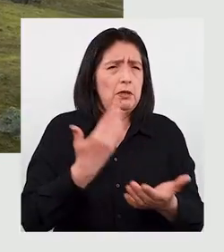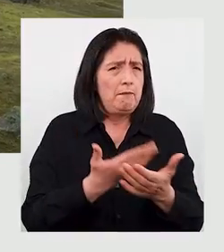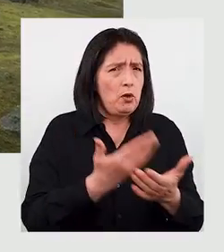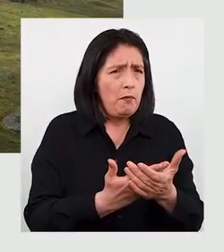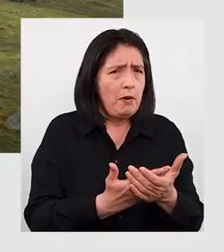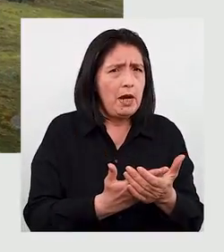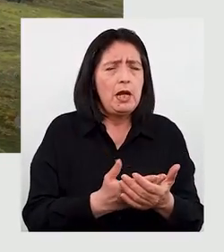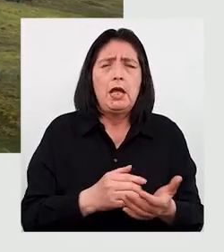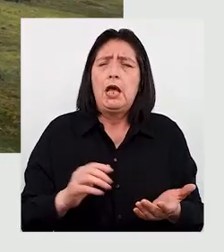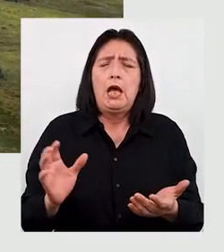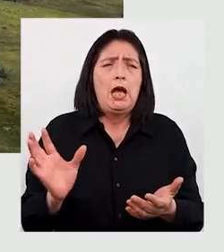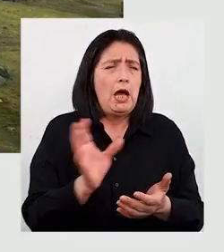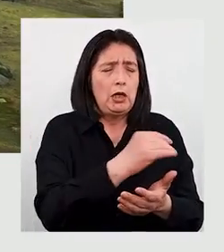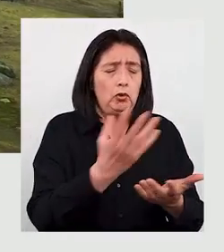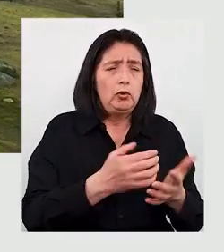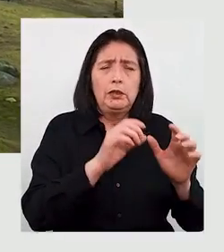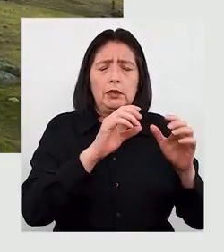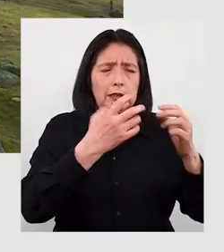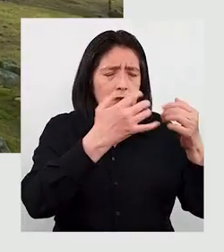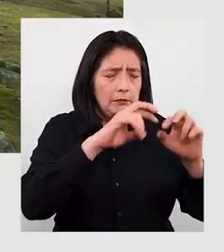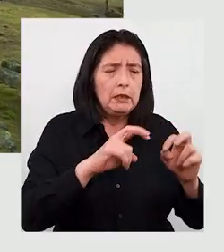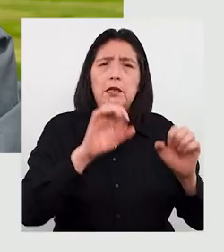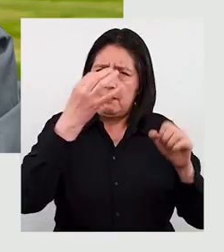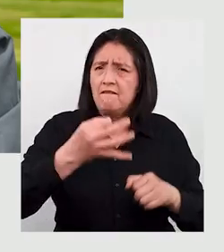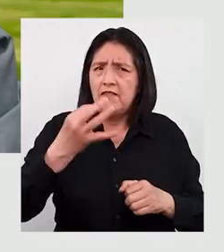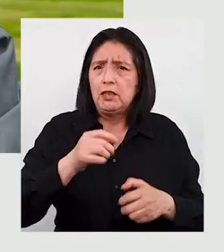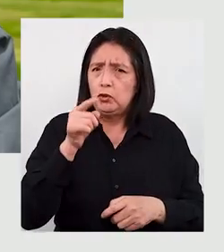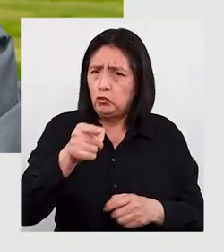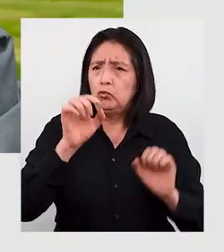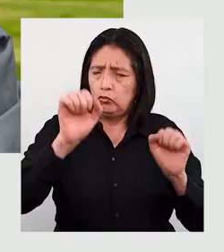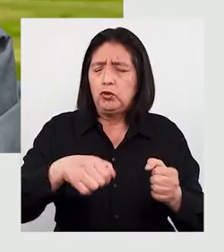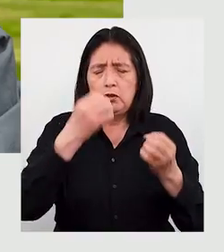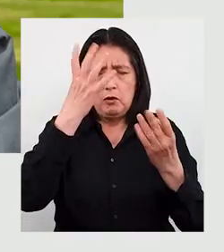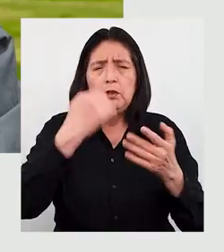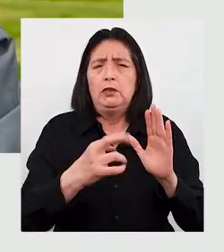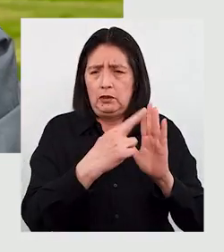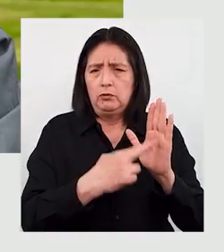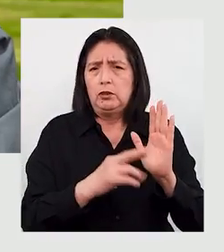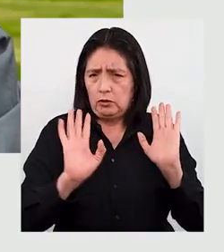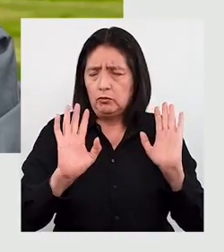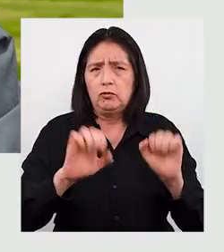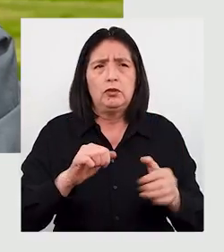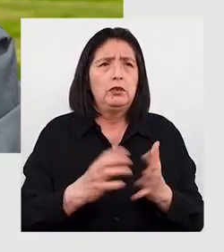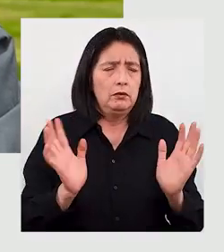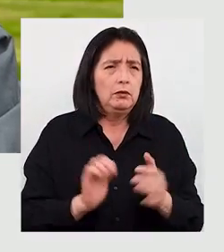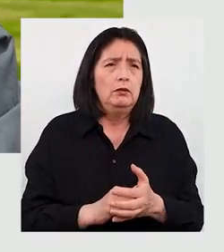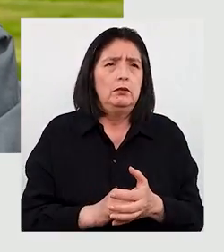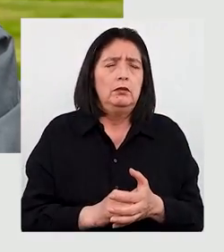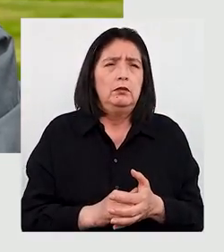demostrar a través de auditorías que realmente tú cumples con estos requisitos, ¿no? De